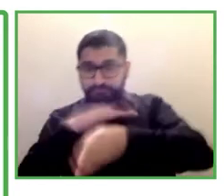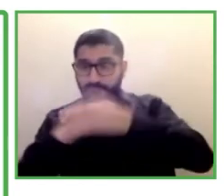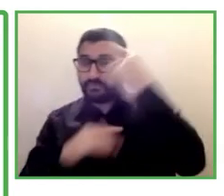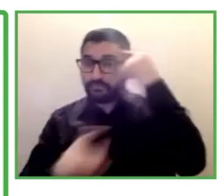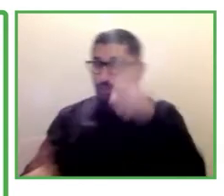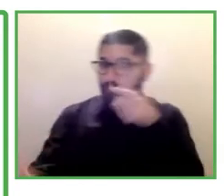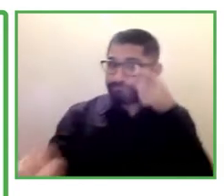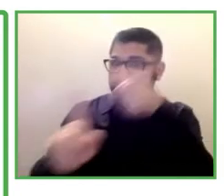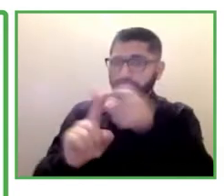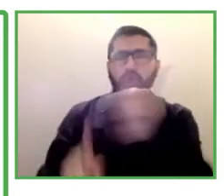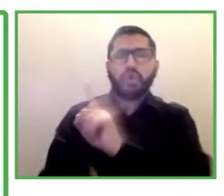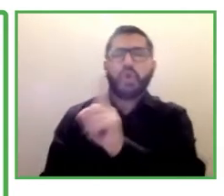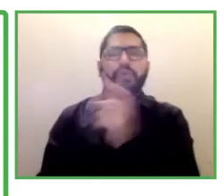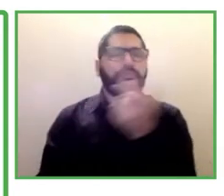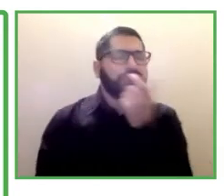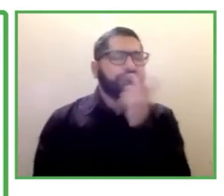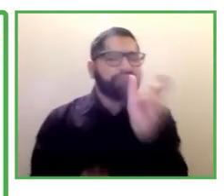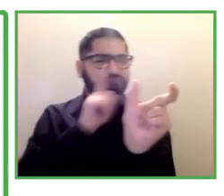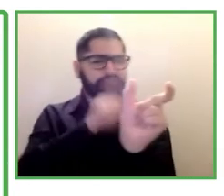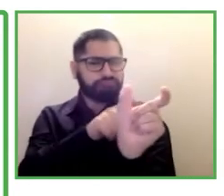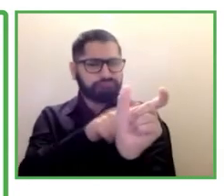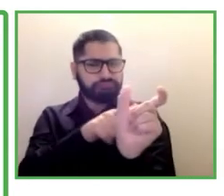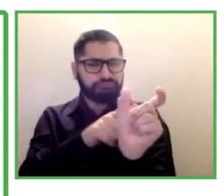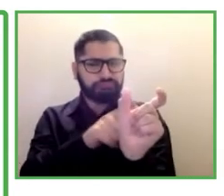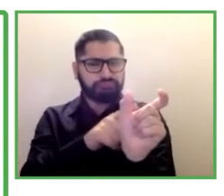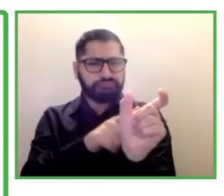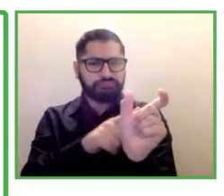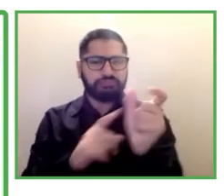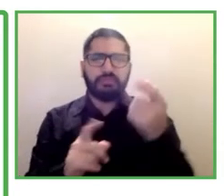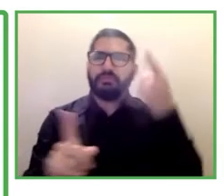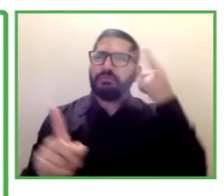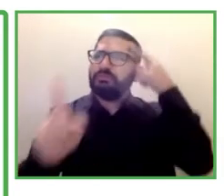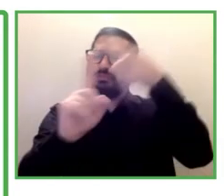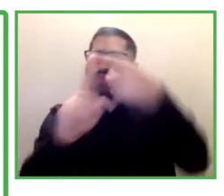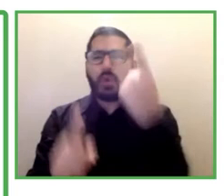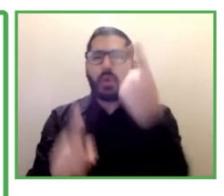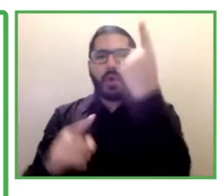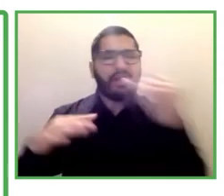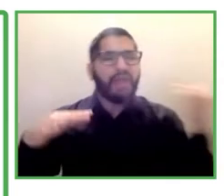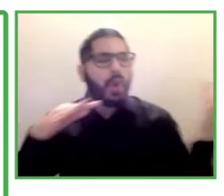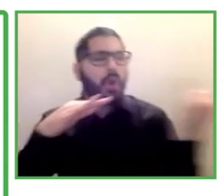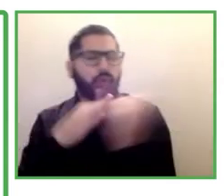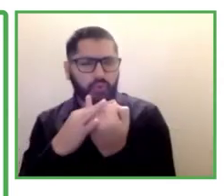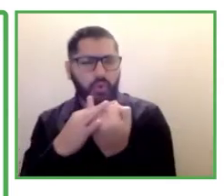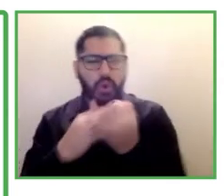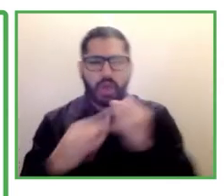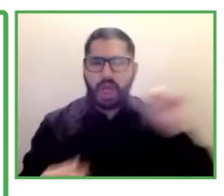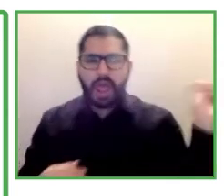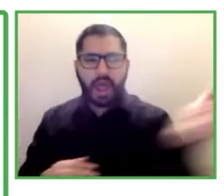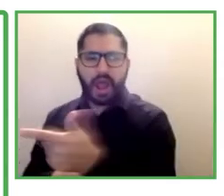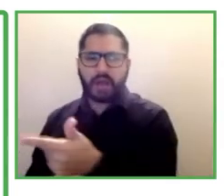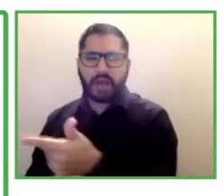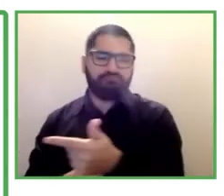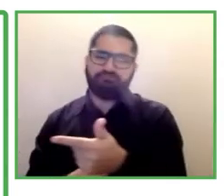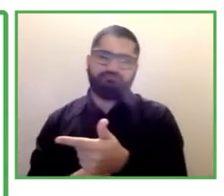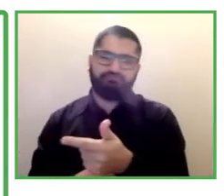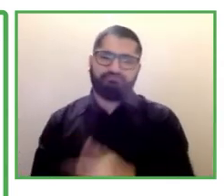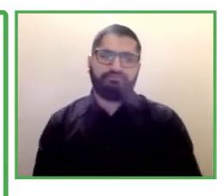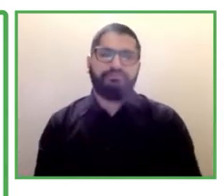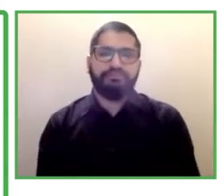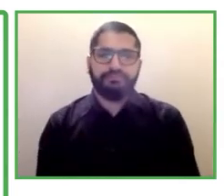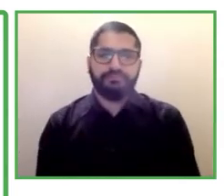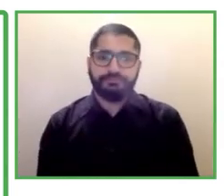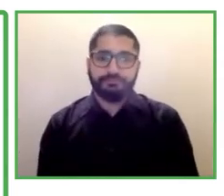la inclusión. Esto es cierto acerca del tema que vamos a ver el día de hoy. Ahora un poco más de